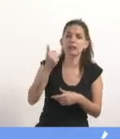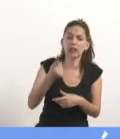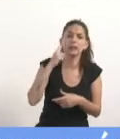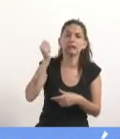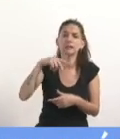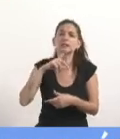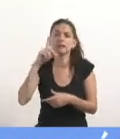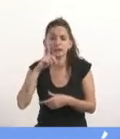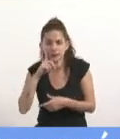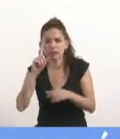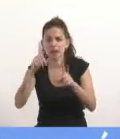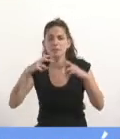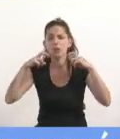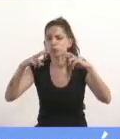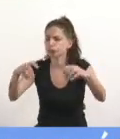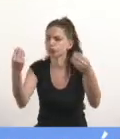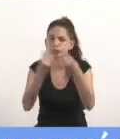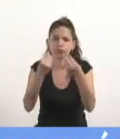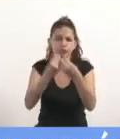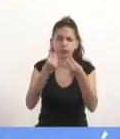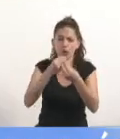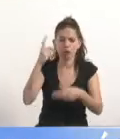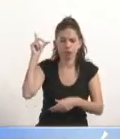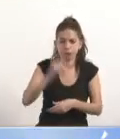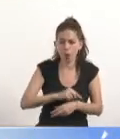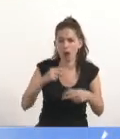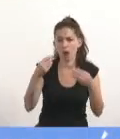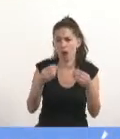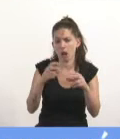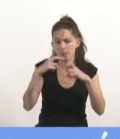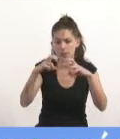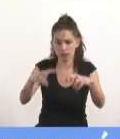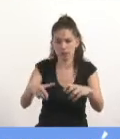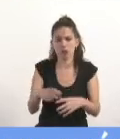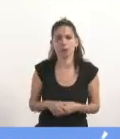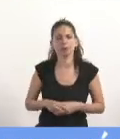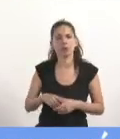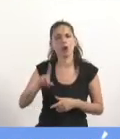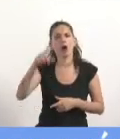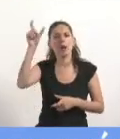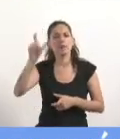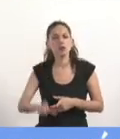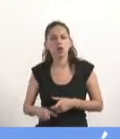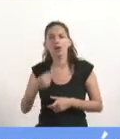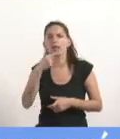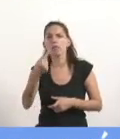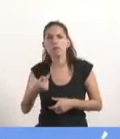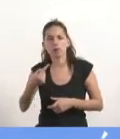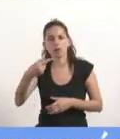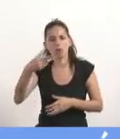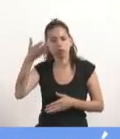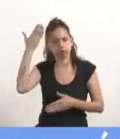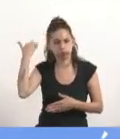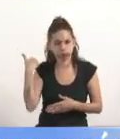mucha investigación. En definitiva, alguien me dijo una vez que sacrificar la innovación